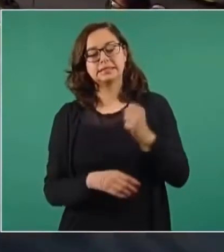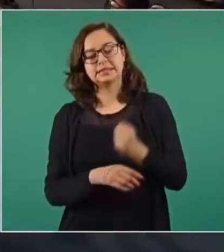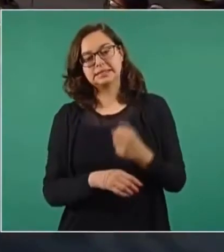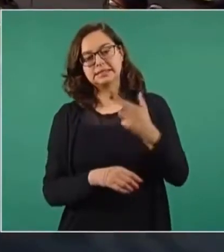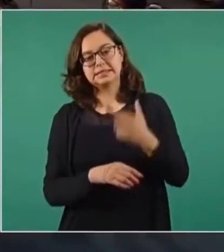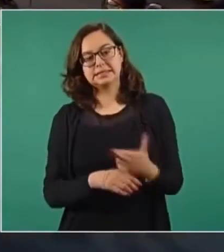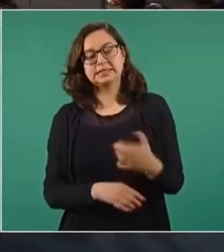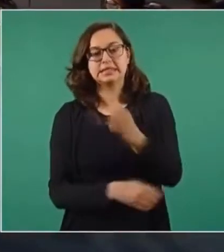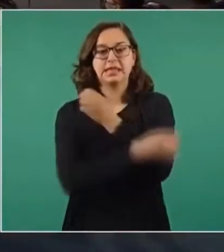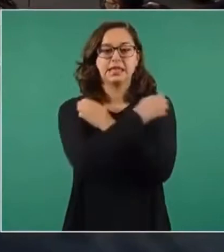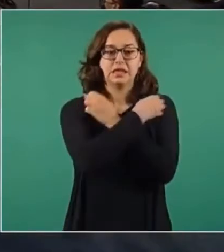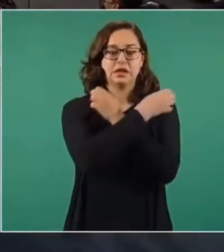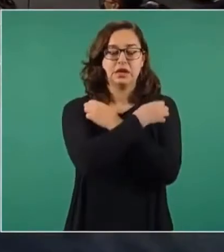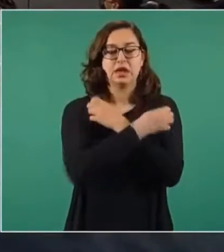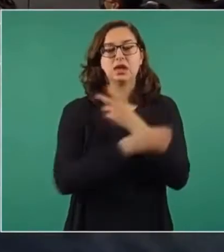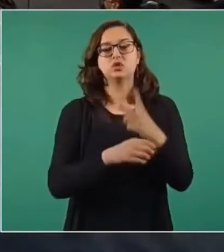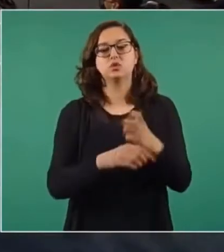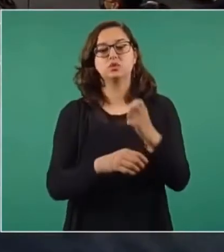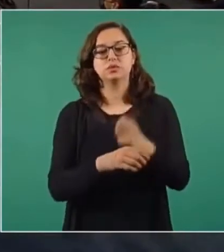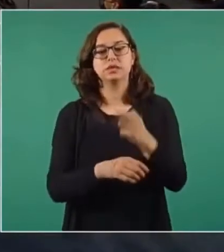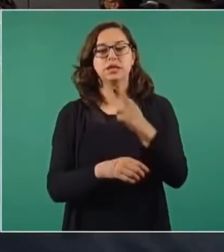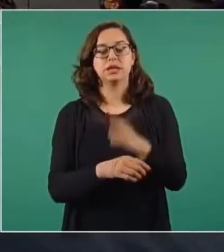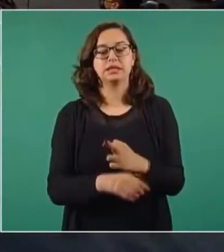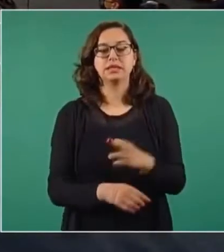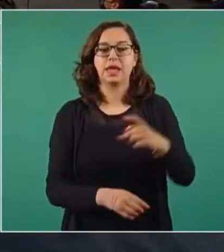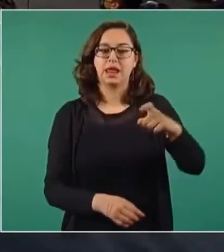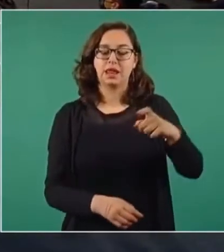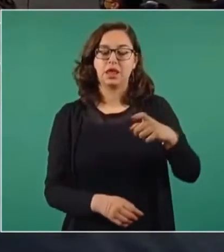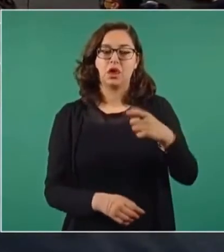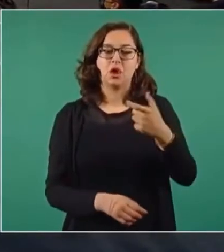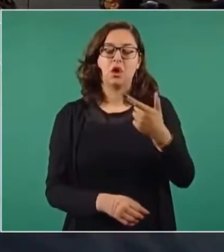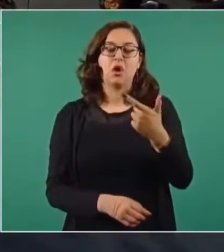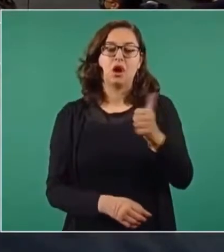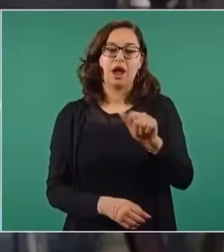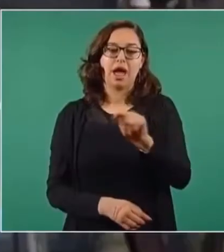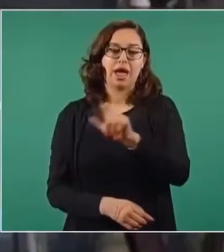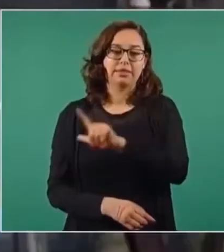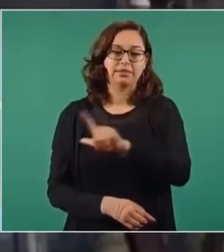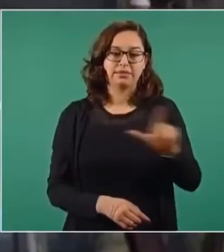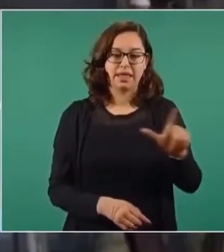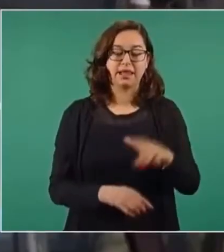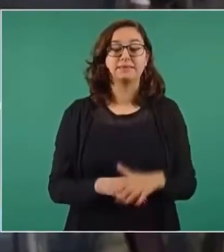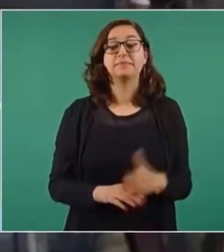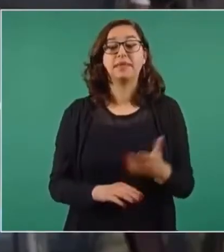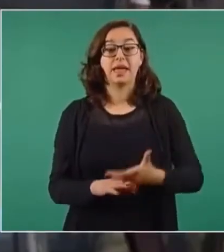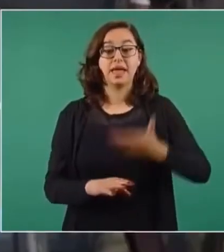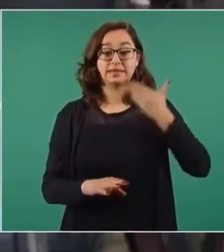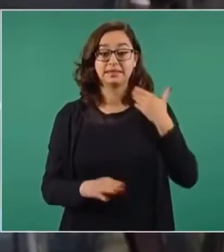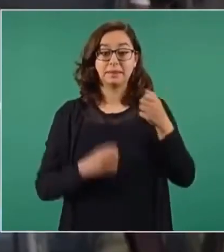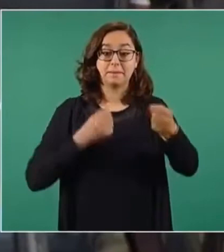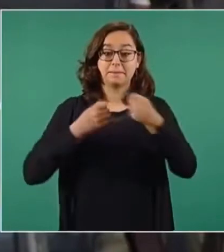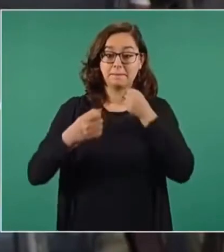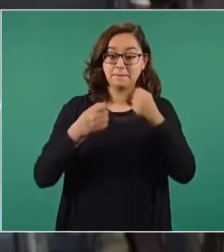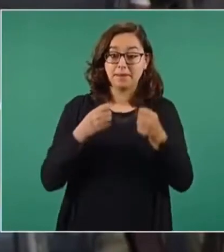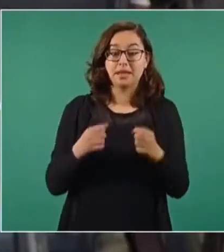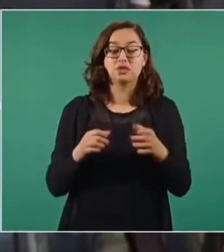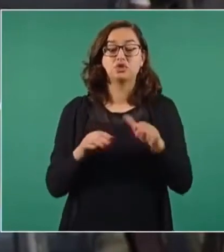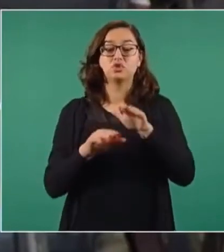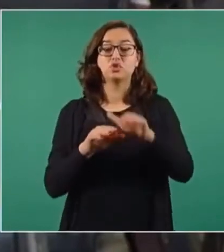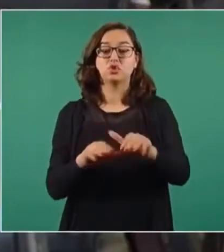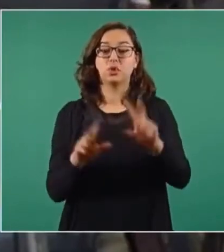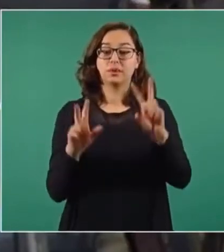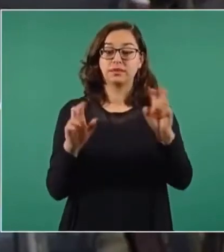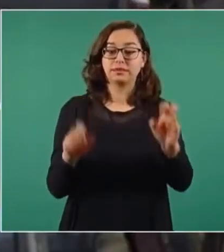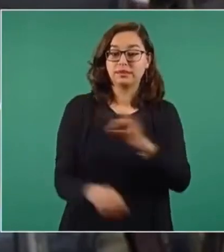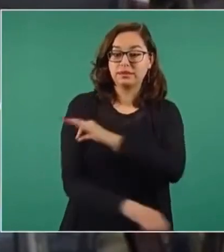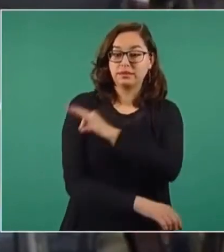Hugo López-Gatell. El día de ayer en un diario de circulación local salió una entrevista que le hicieron con respecto al tema de la vacunación